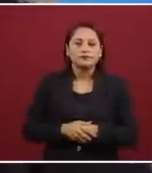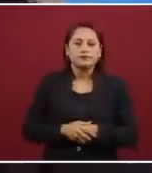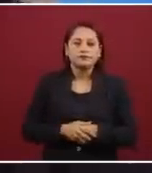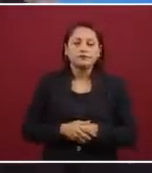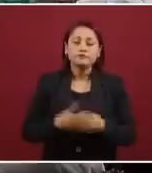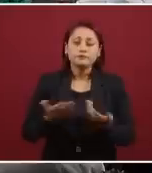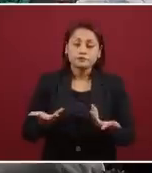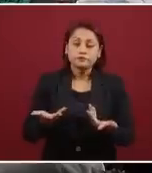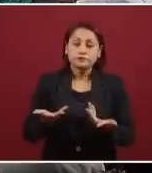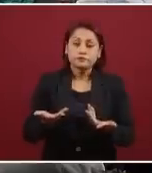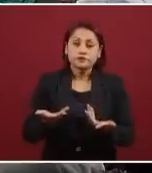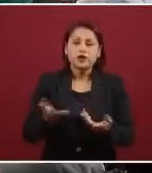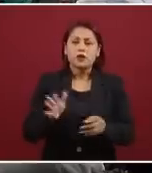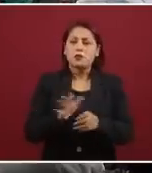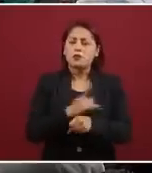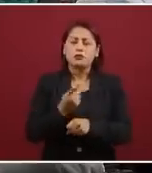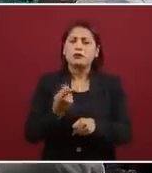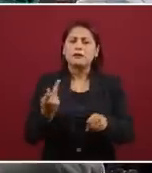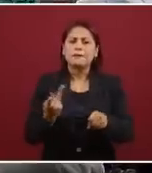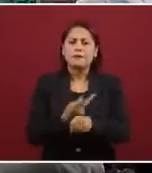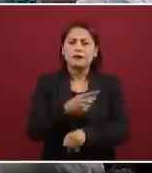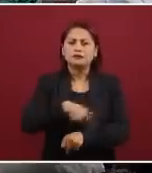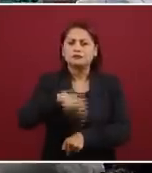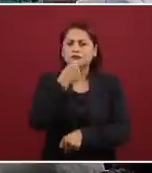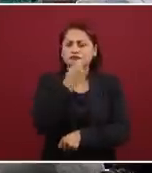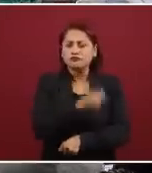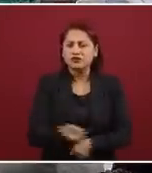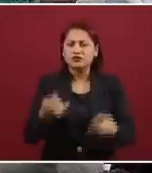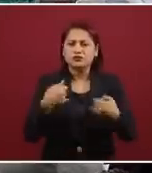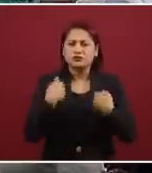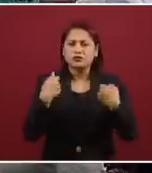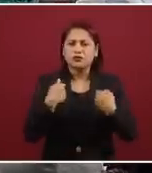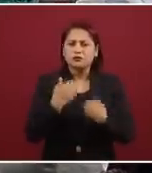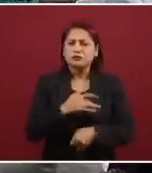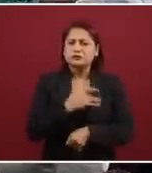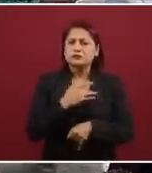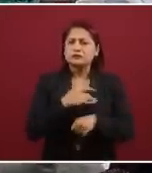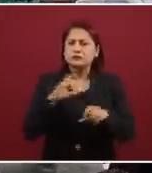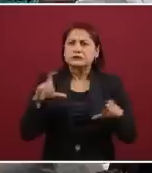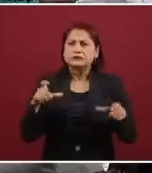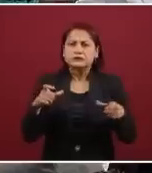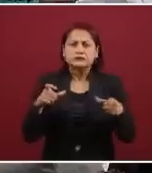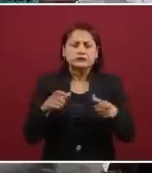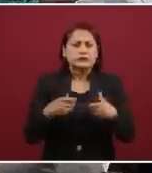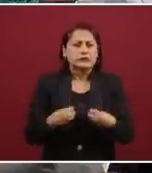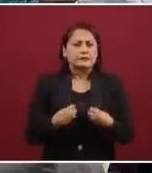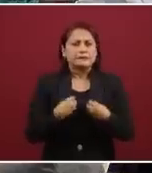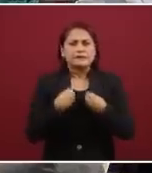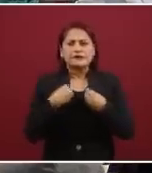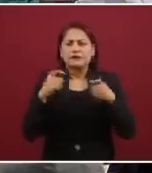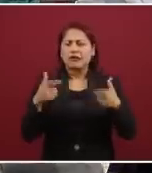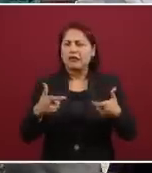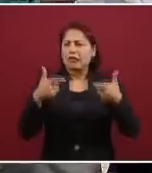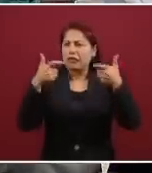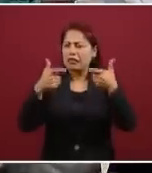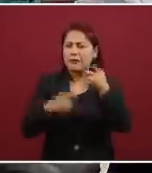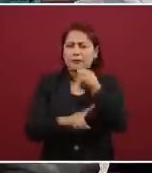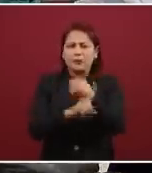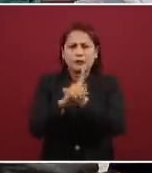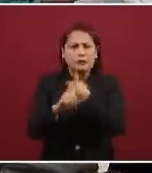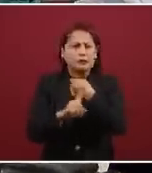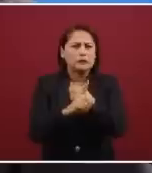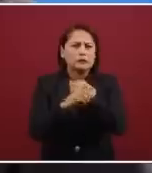se va cerrando y entonces eso genera condiciones emocionales, angustias, estrés, ansiedades que